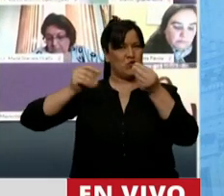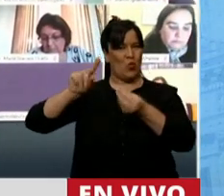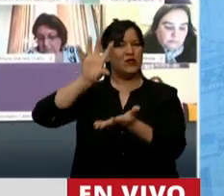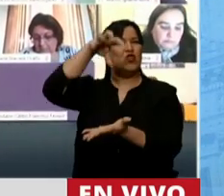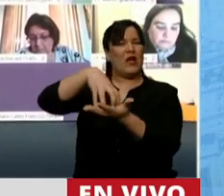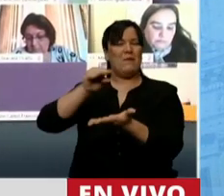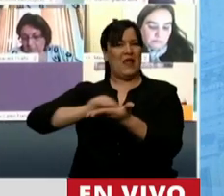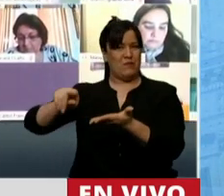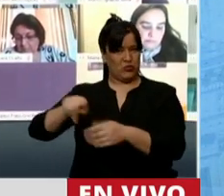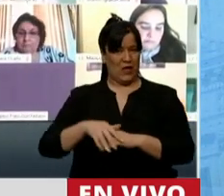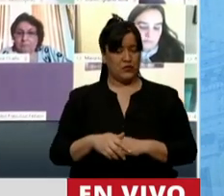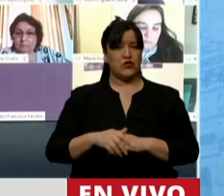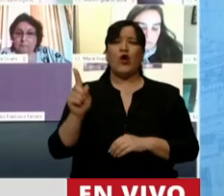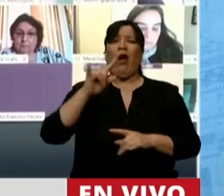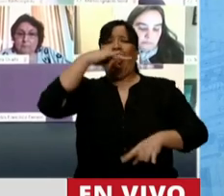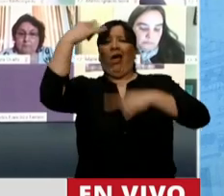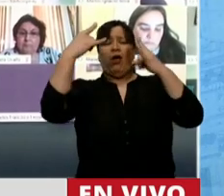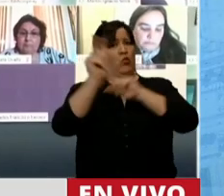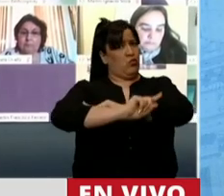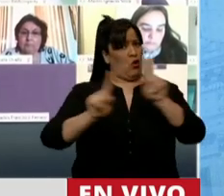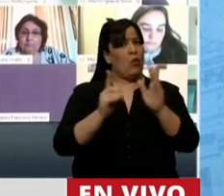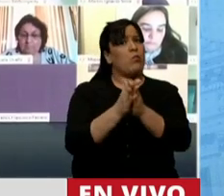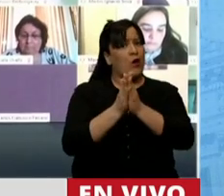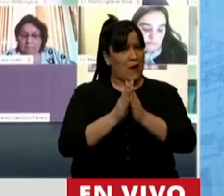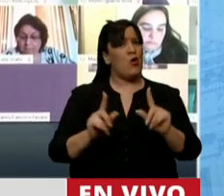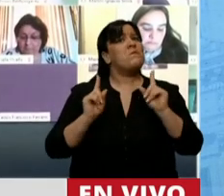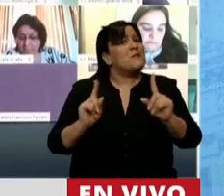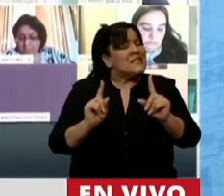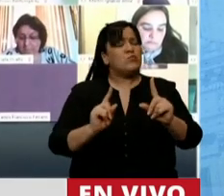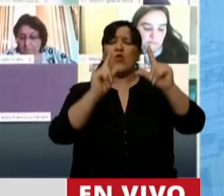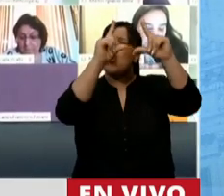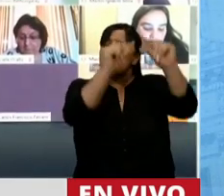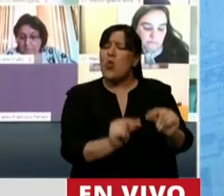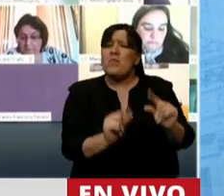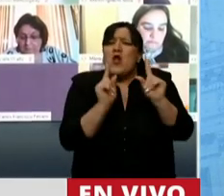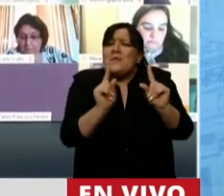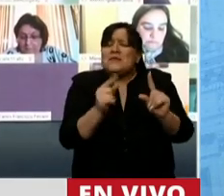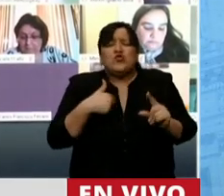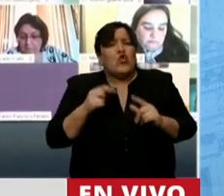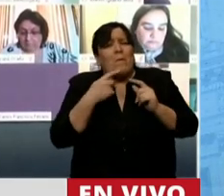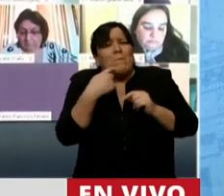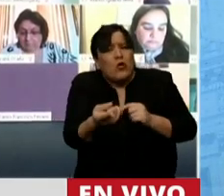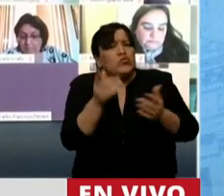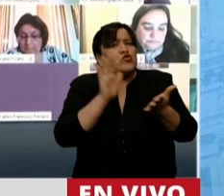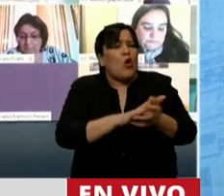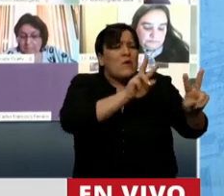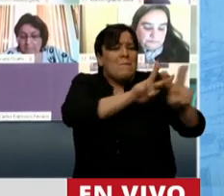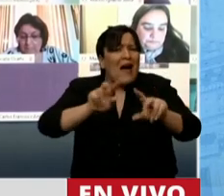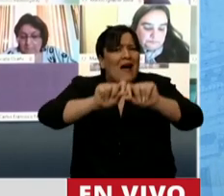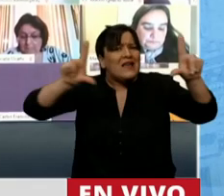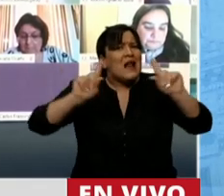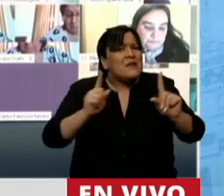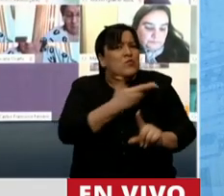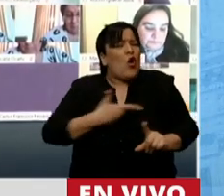cámara de diputados no invente ninguna otra cifra remítase explícitamente a lo que el